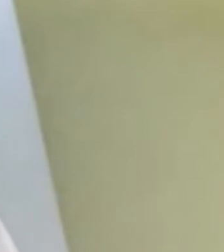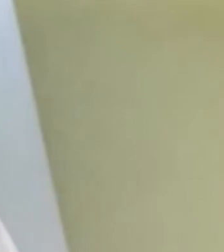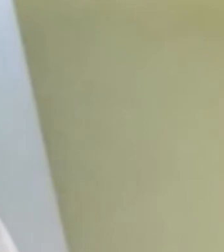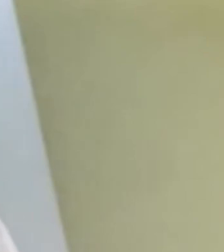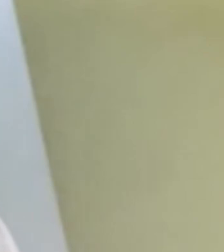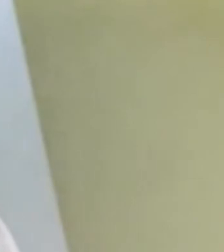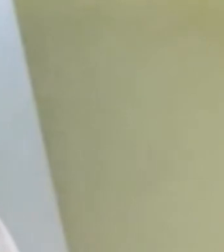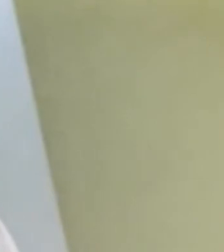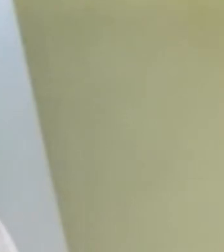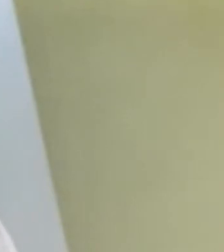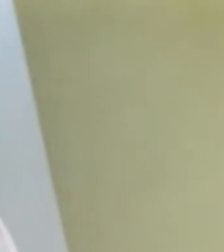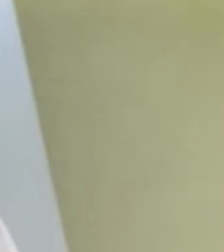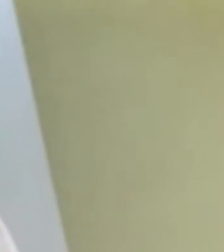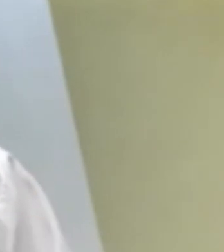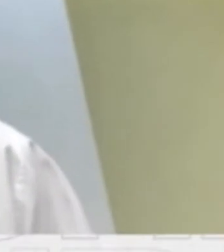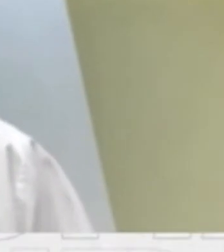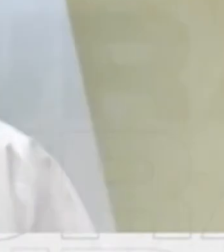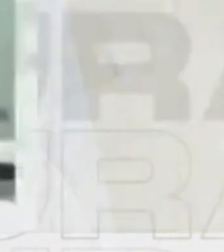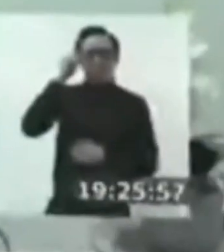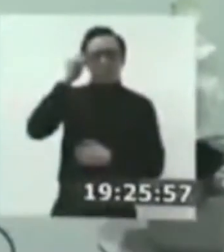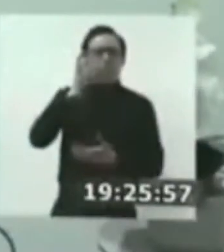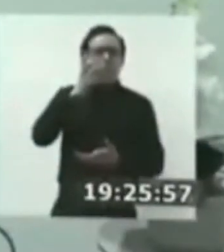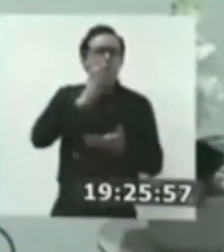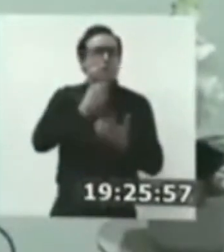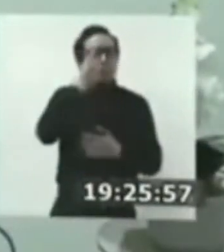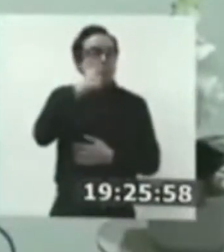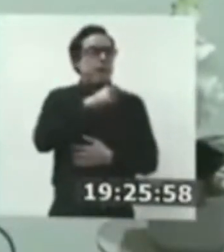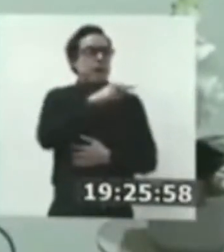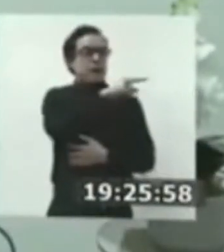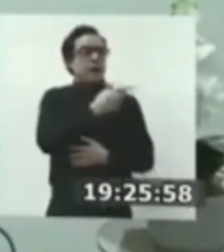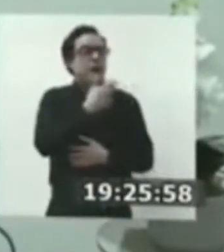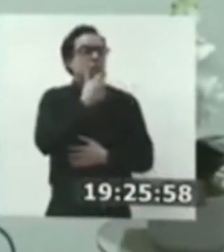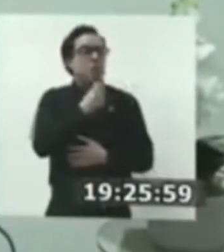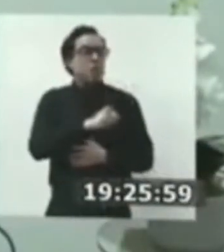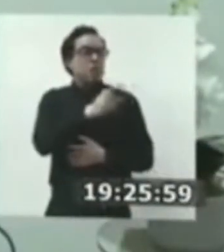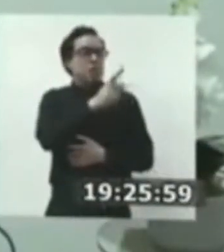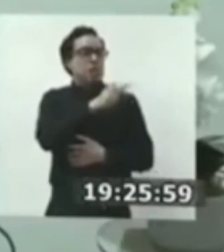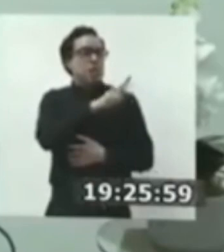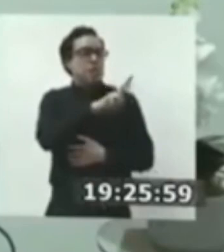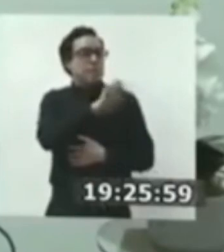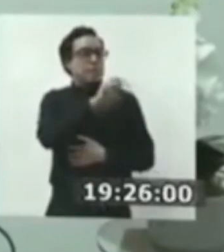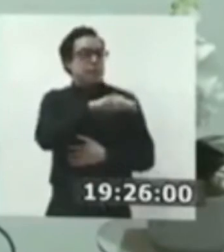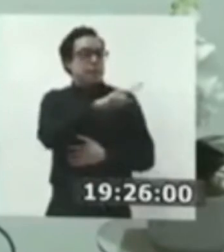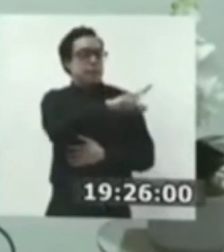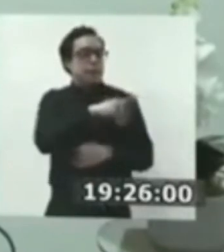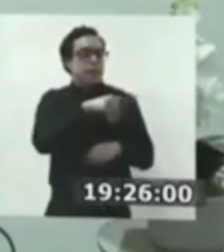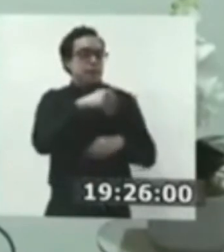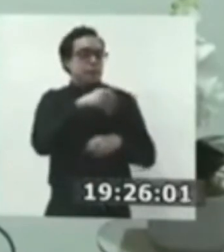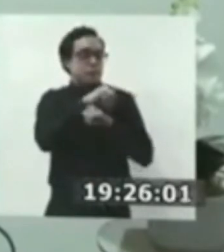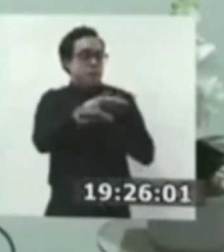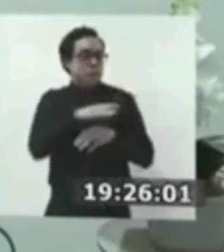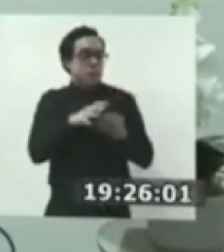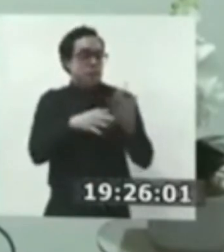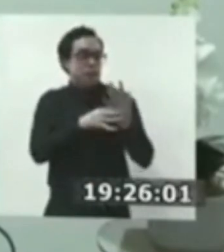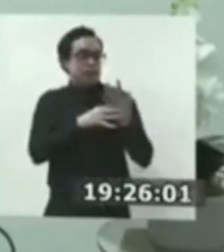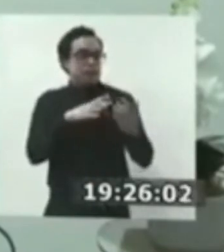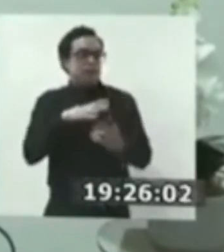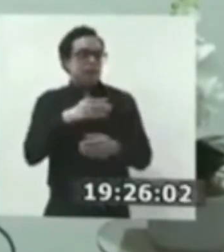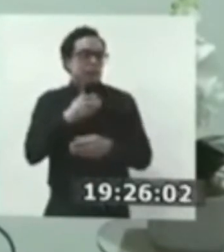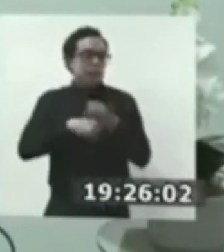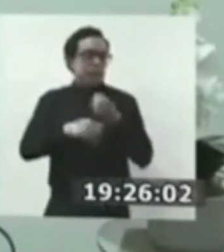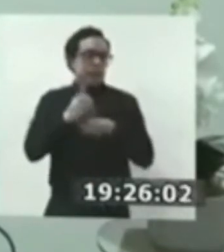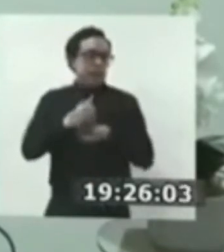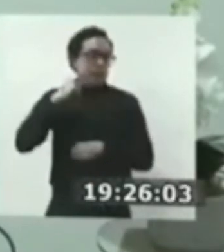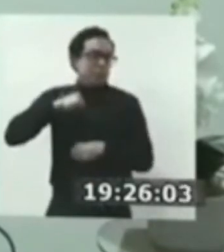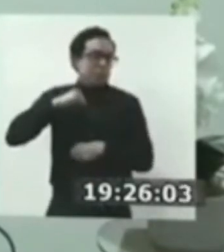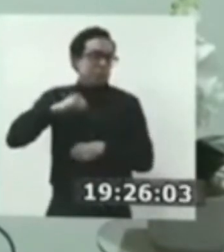una mala noche seguramente. Y la verdad es que los vi mal. Cuando yo llegué con los 50 litros de